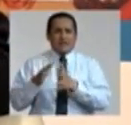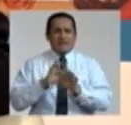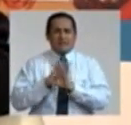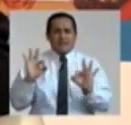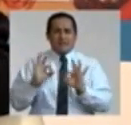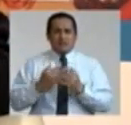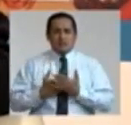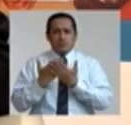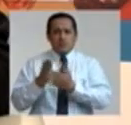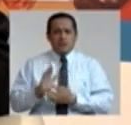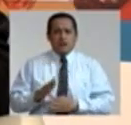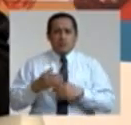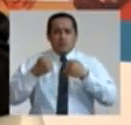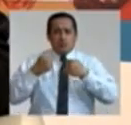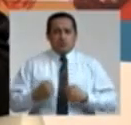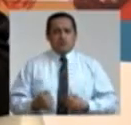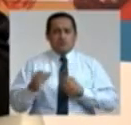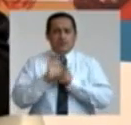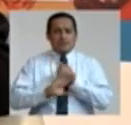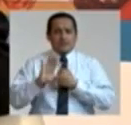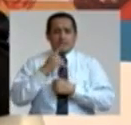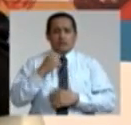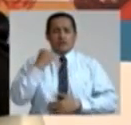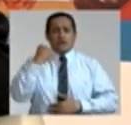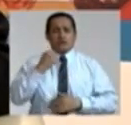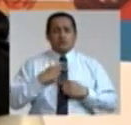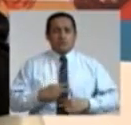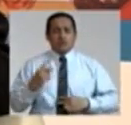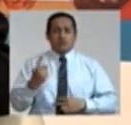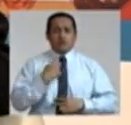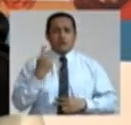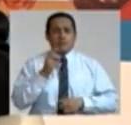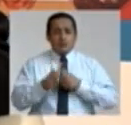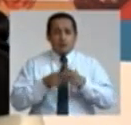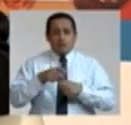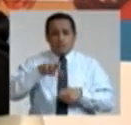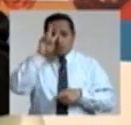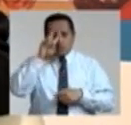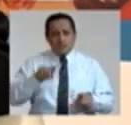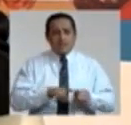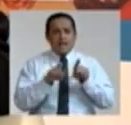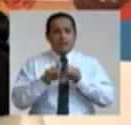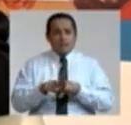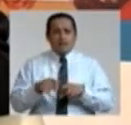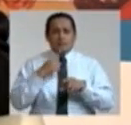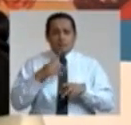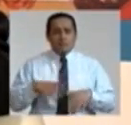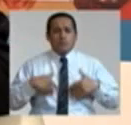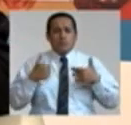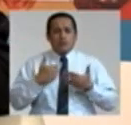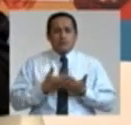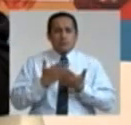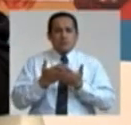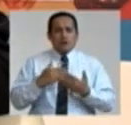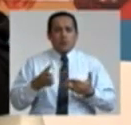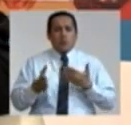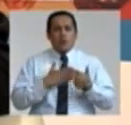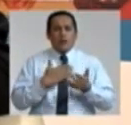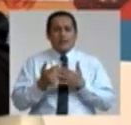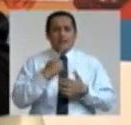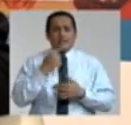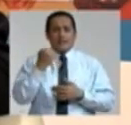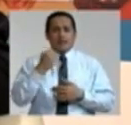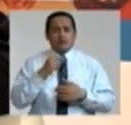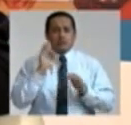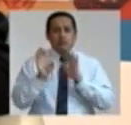su firme posición de defensa de los derechos humanos de todo el Perú, de todos los peruanos, también es capaz de, bajo el Estado